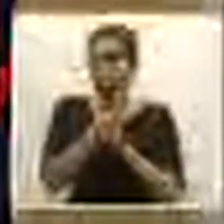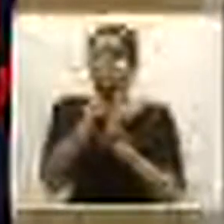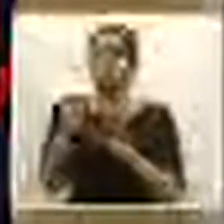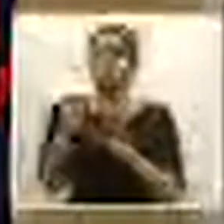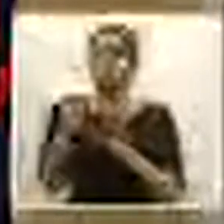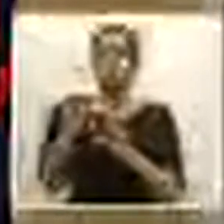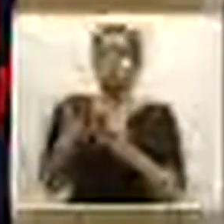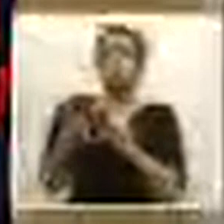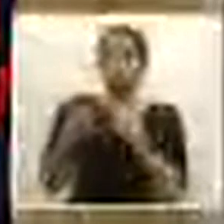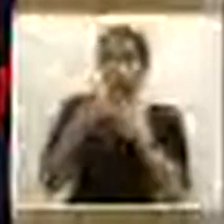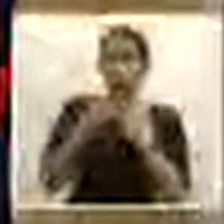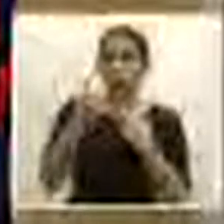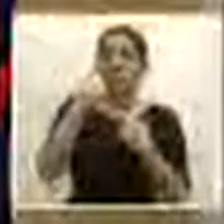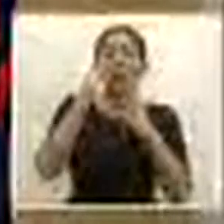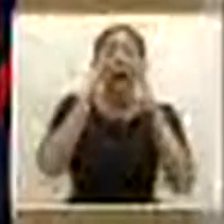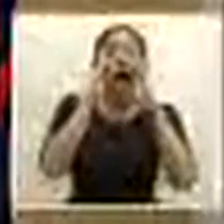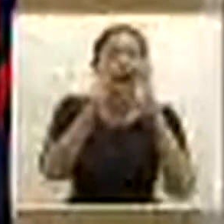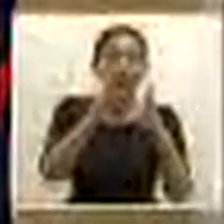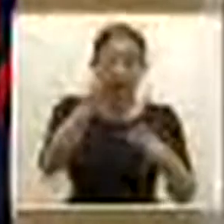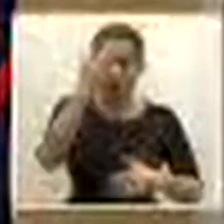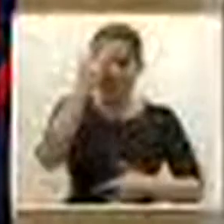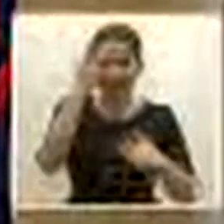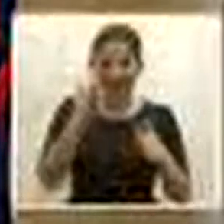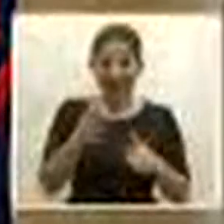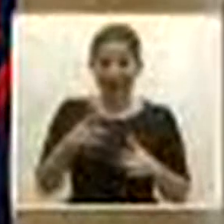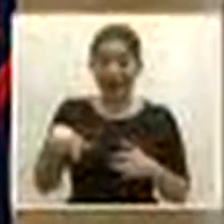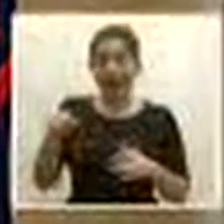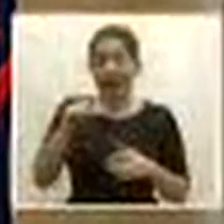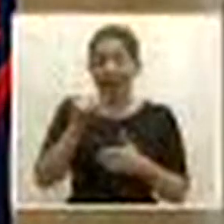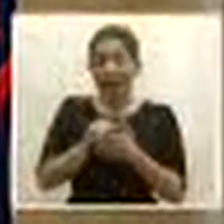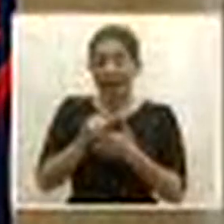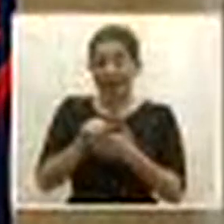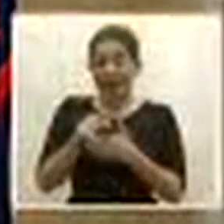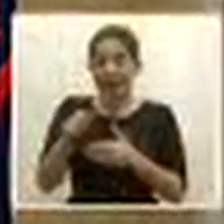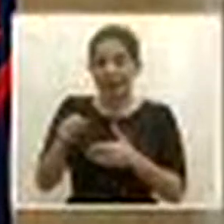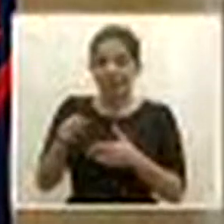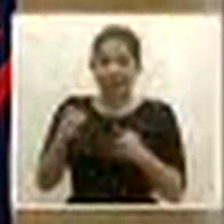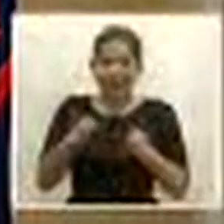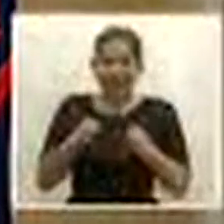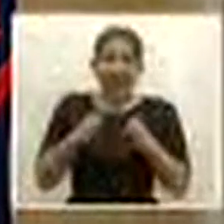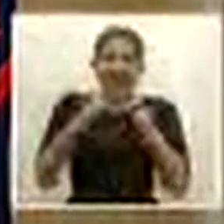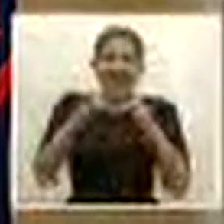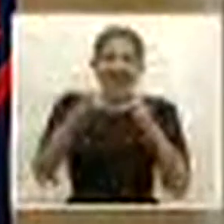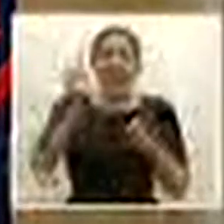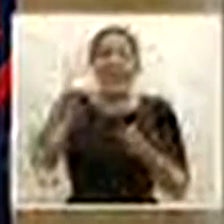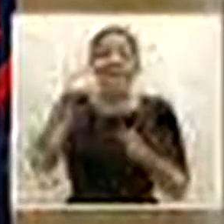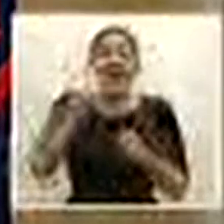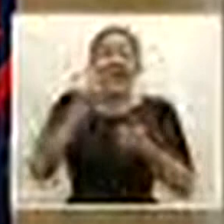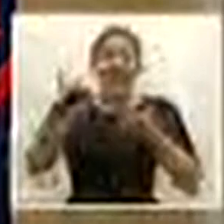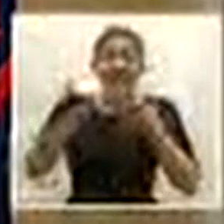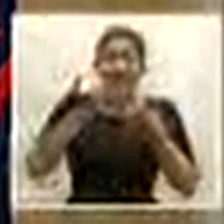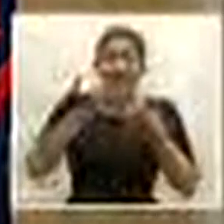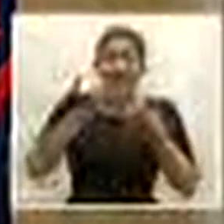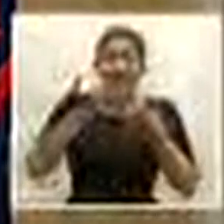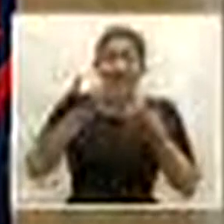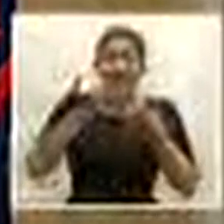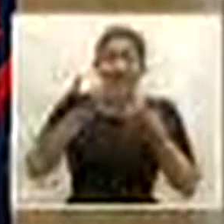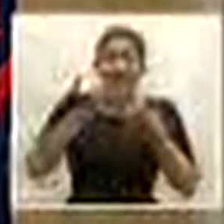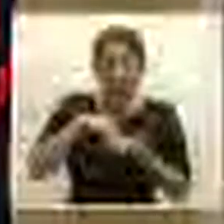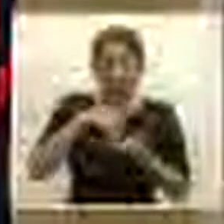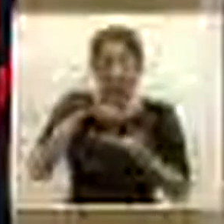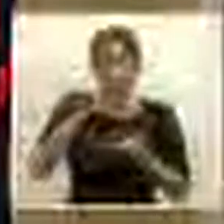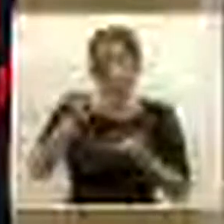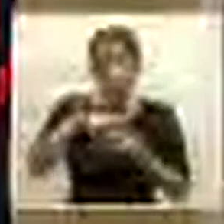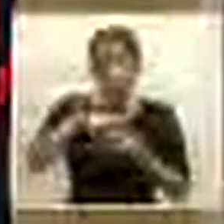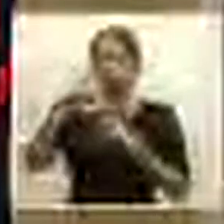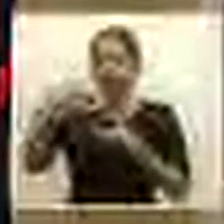punto de atención del paciente. Y eso era la estrategia o es la estrategia de descentralizar en todo el país para tener un